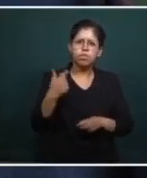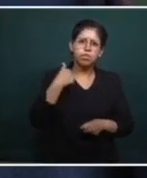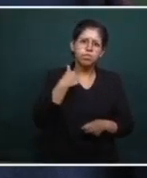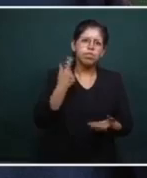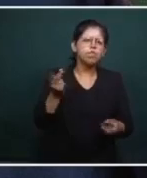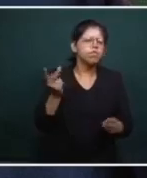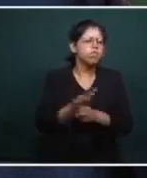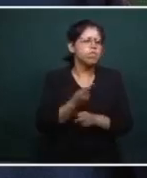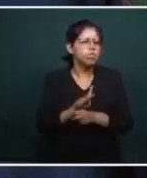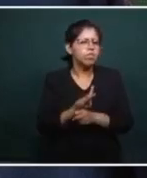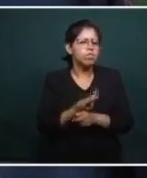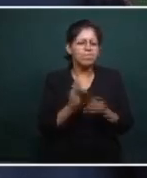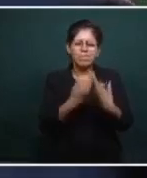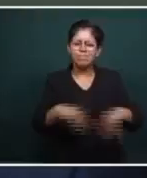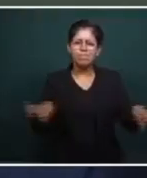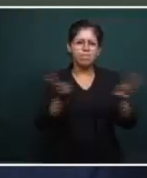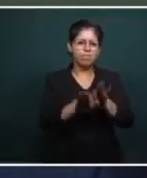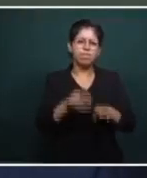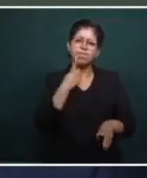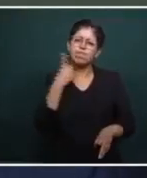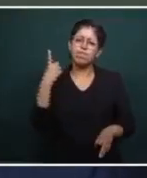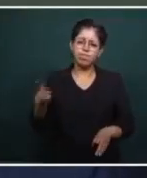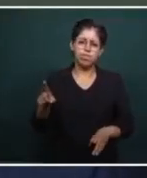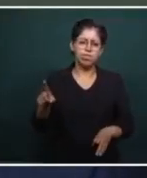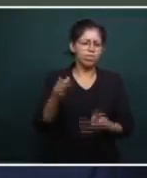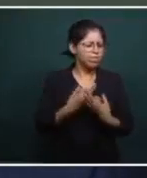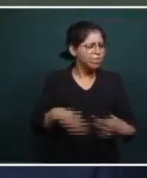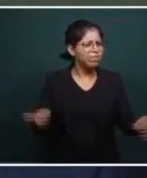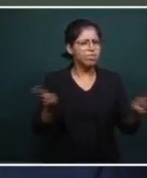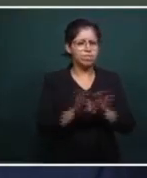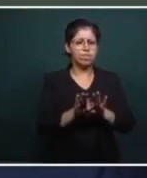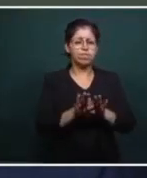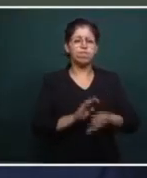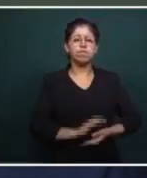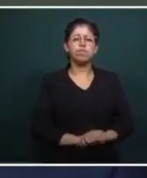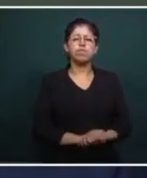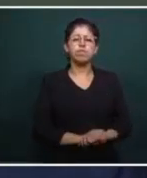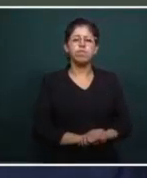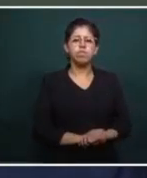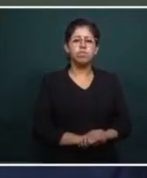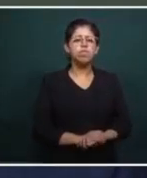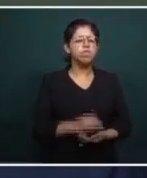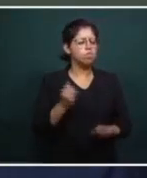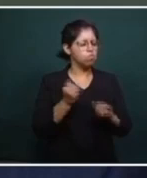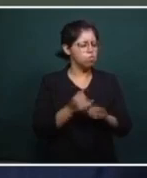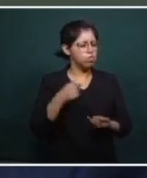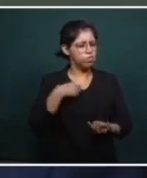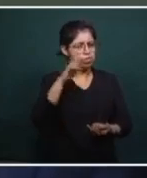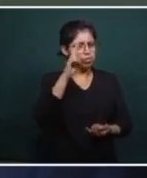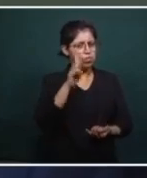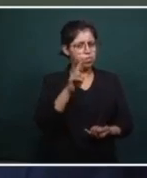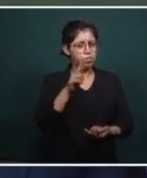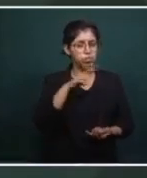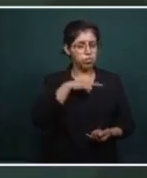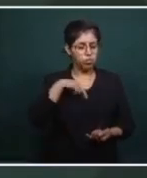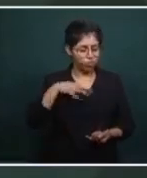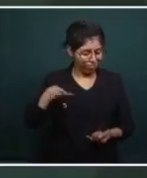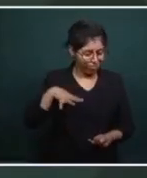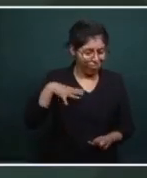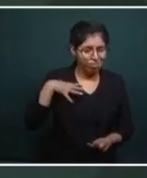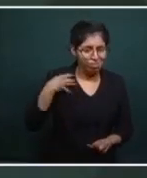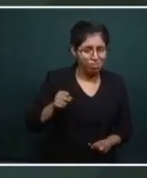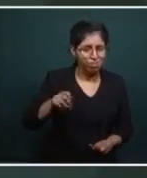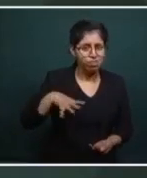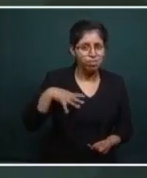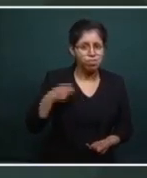esta denuncia. El presidente López Obrador señaló que el Ejército y la Secretaría de Marina tienen un plan para evitar la entrada de